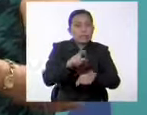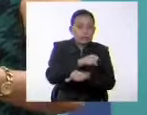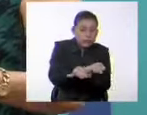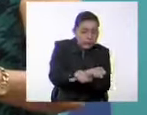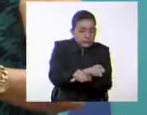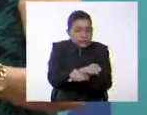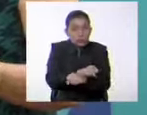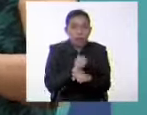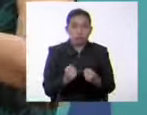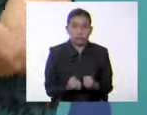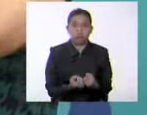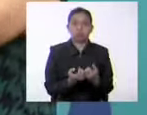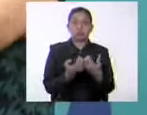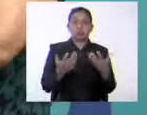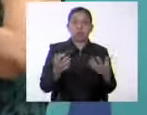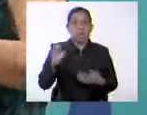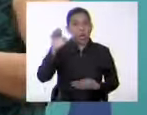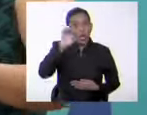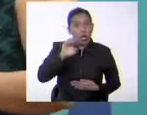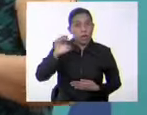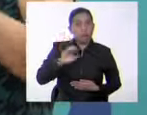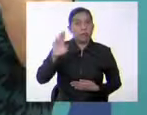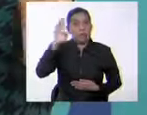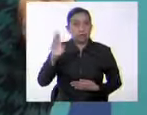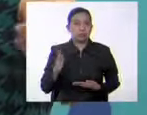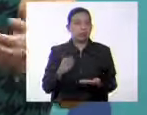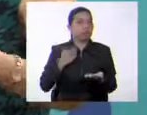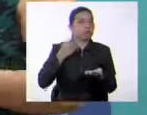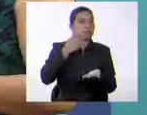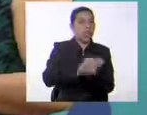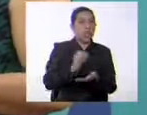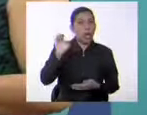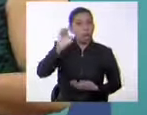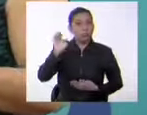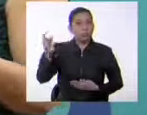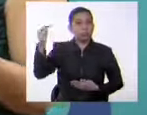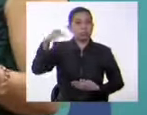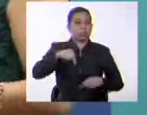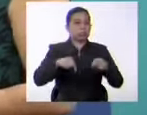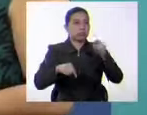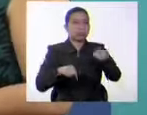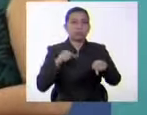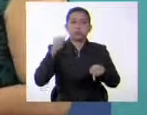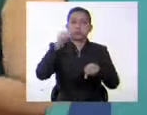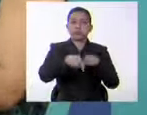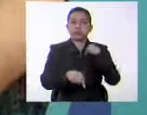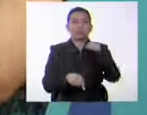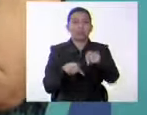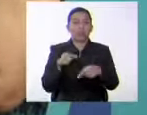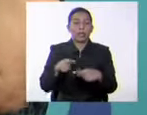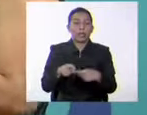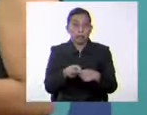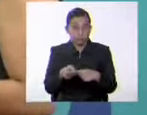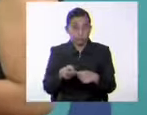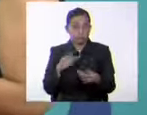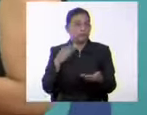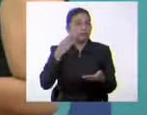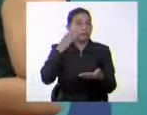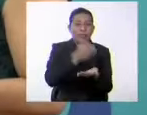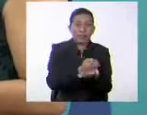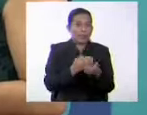europeos, porque en el Brasil llegaron portugueses y en Norteamérica llegaron los ingleses, ¿verdad?, y aquí los